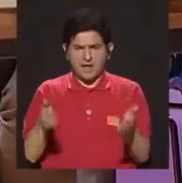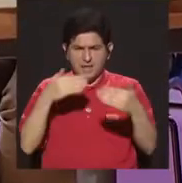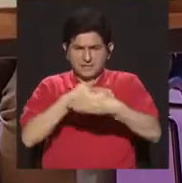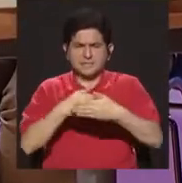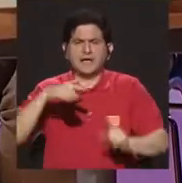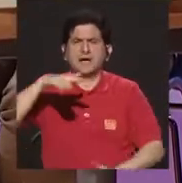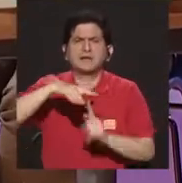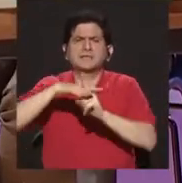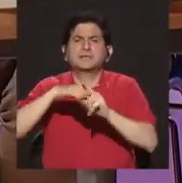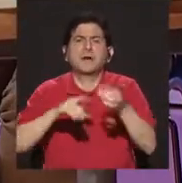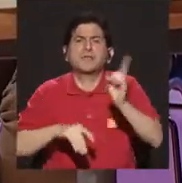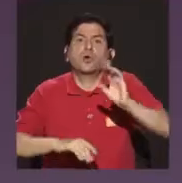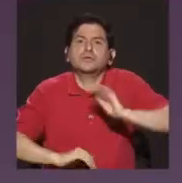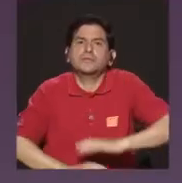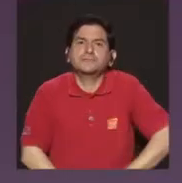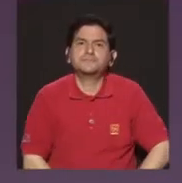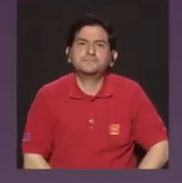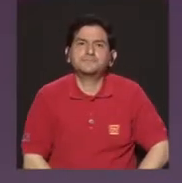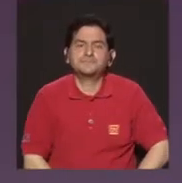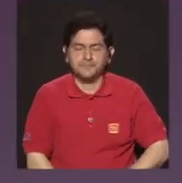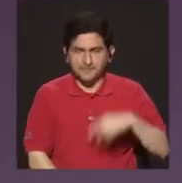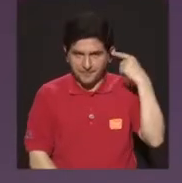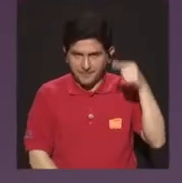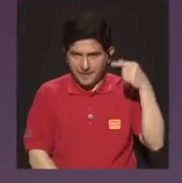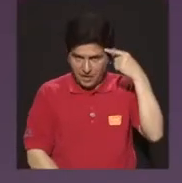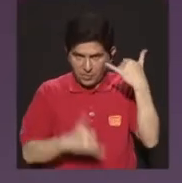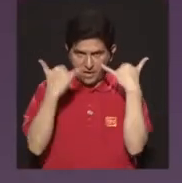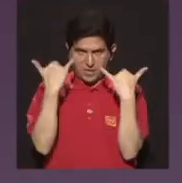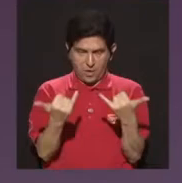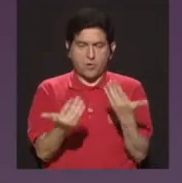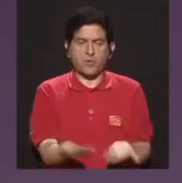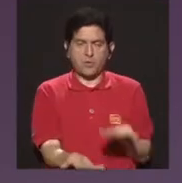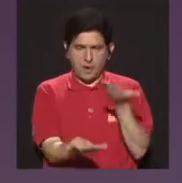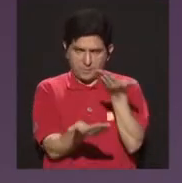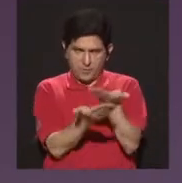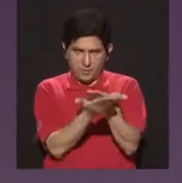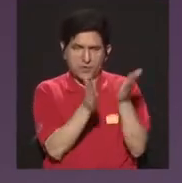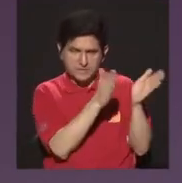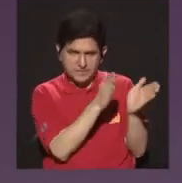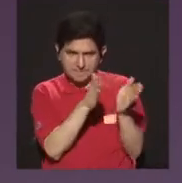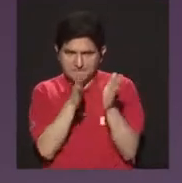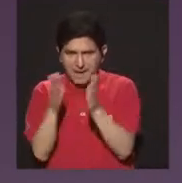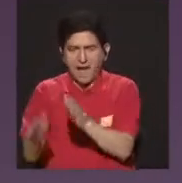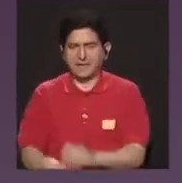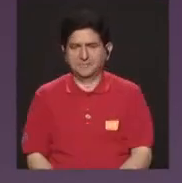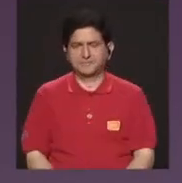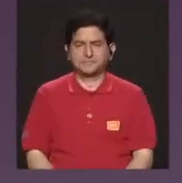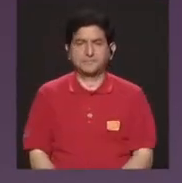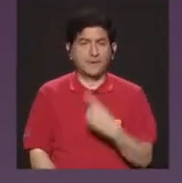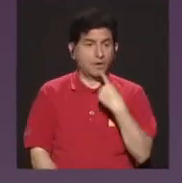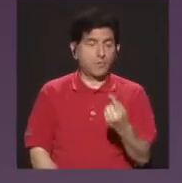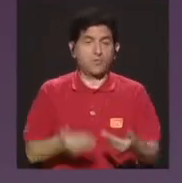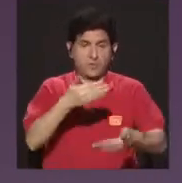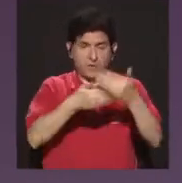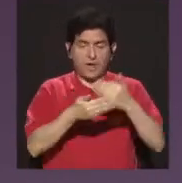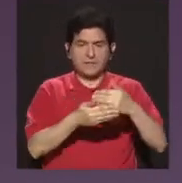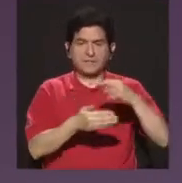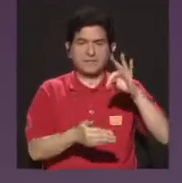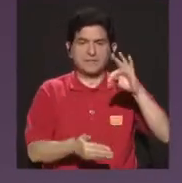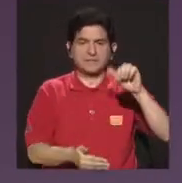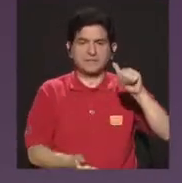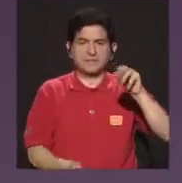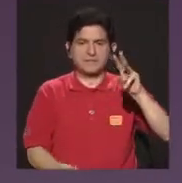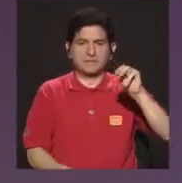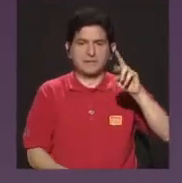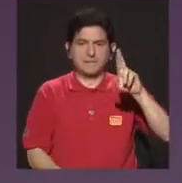dónde va a salir el estado en ese momento está proponiendo un plan para como decía tamara y garantizar